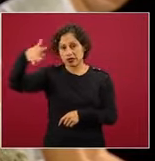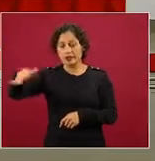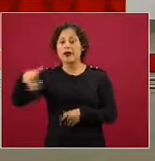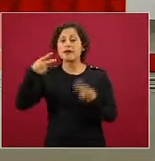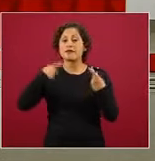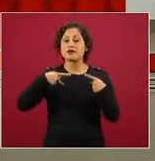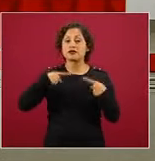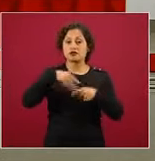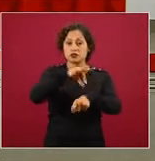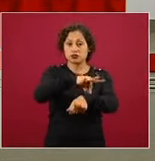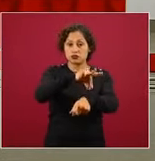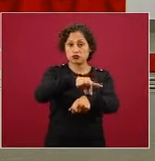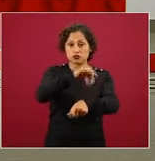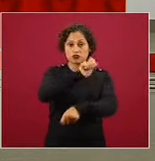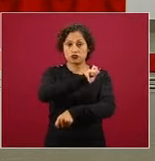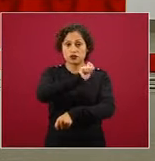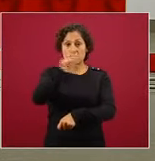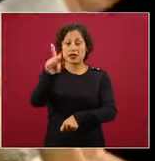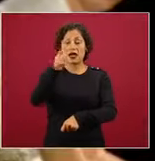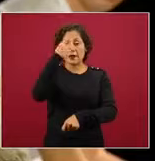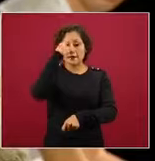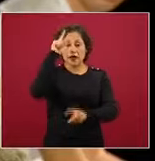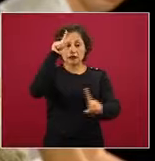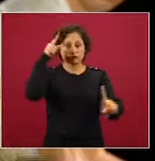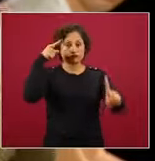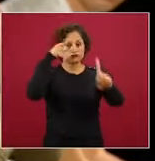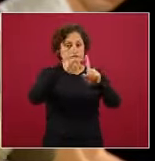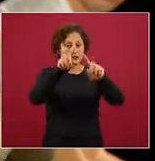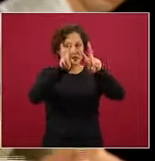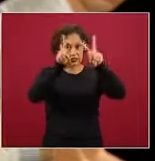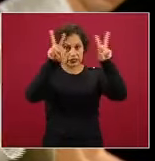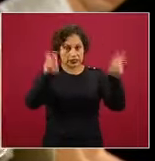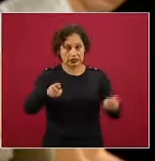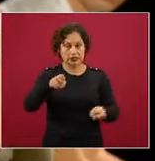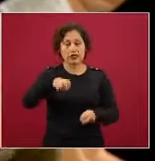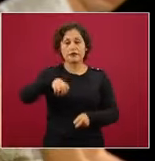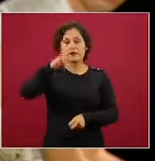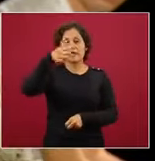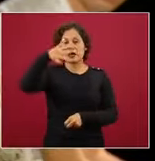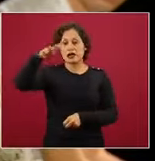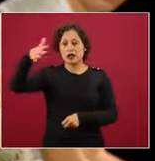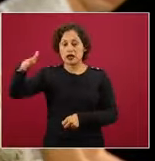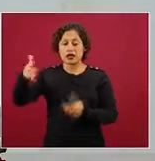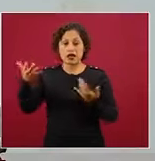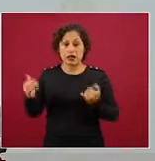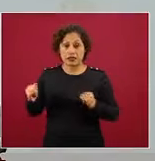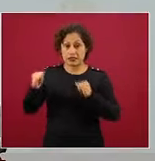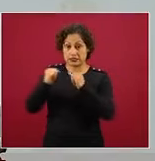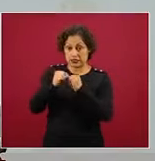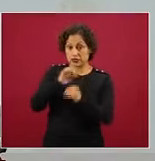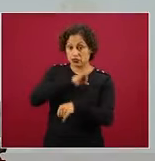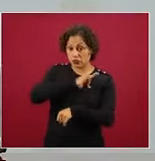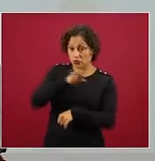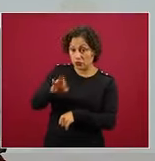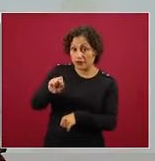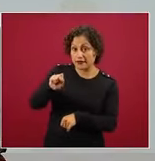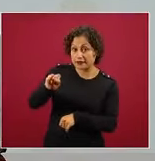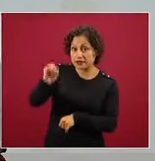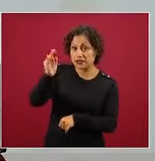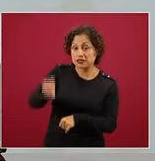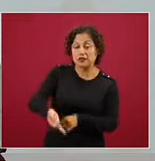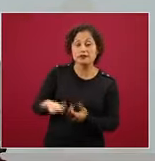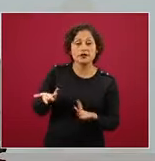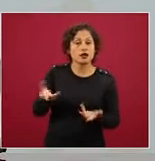Entonces, ¿el instituto en algún momento piensa abarcar esta parte o no está dentro de su diseño? Gracias. Sí, muchas gracias